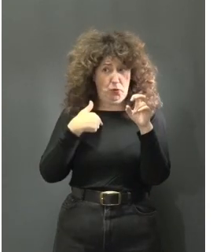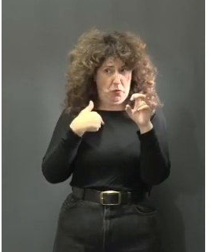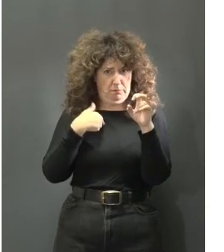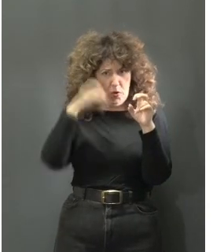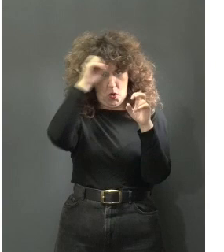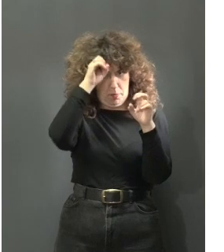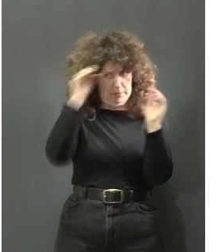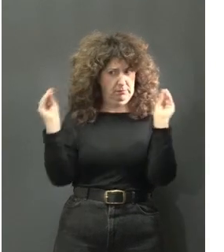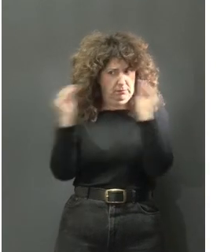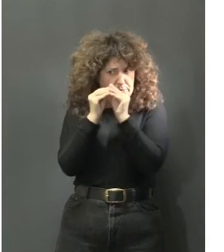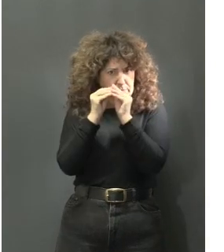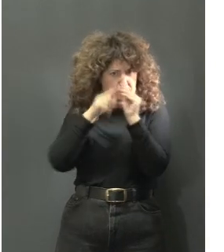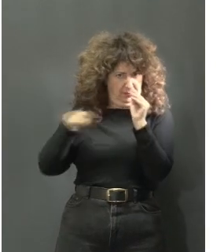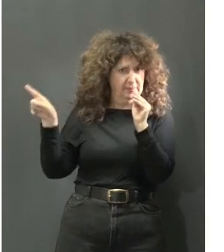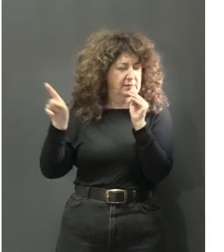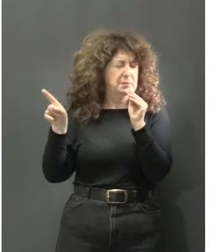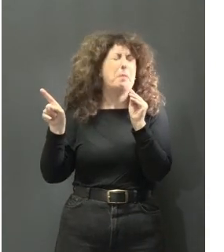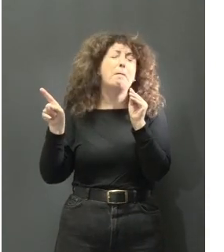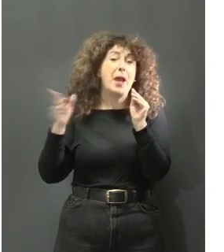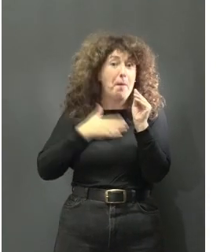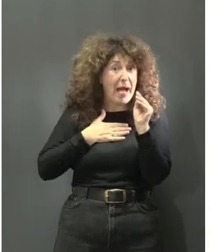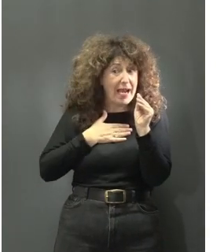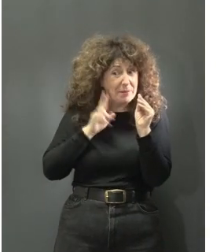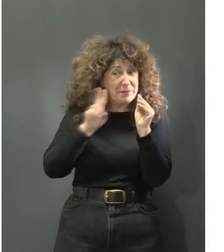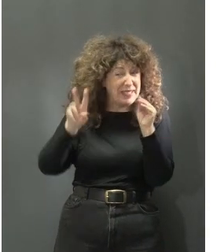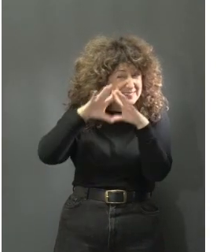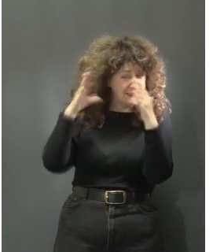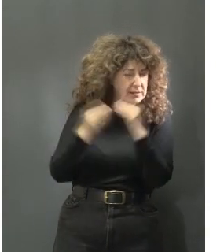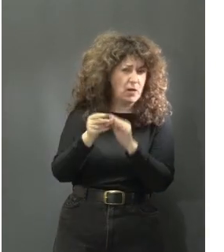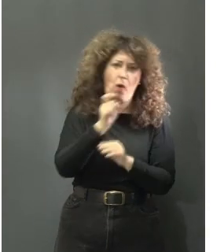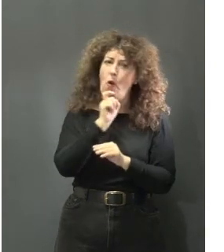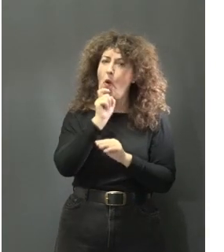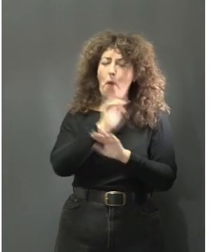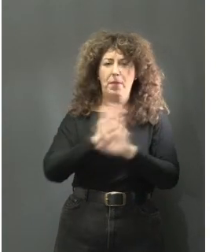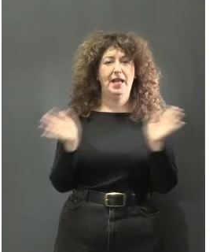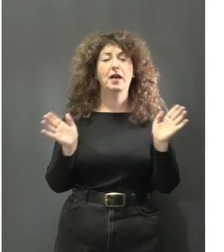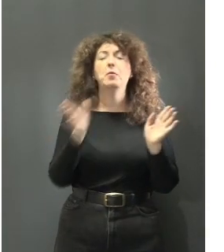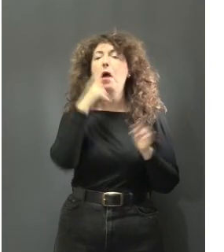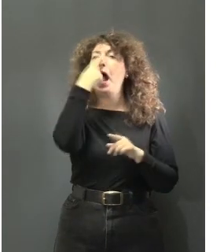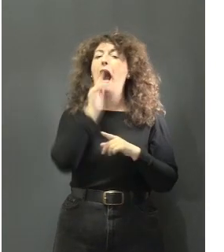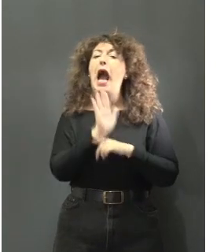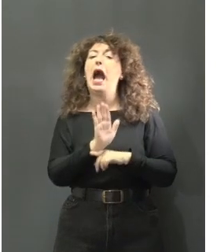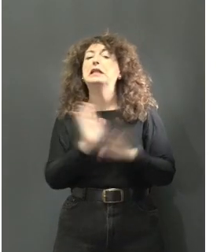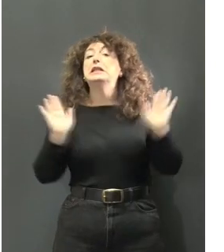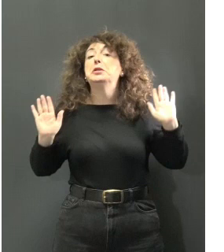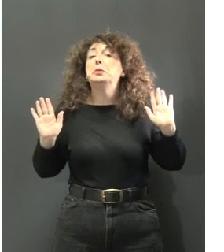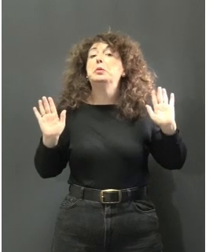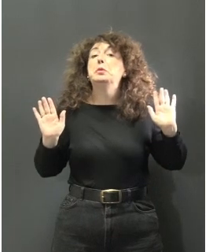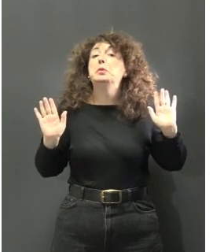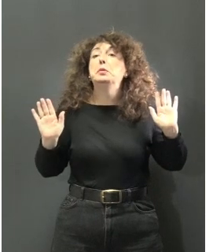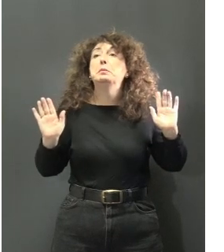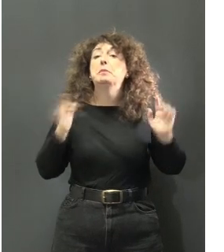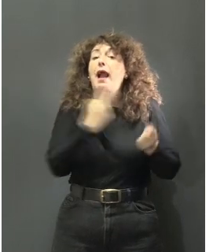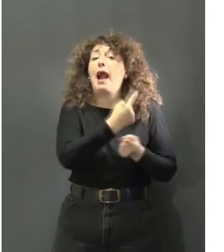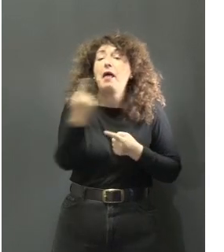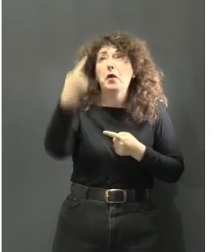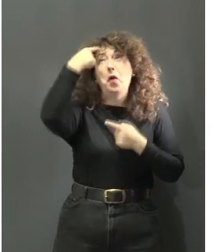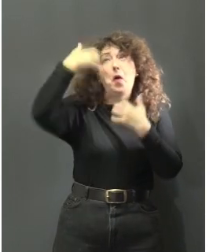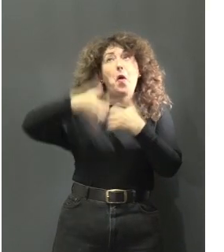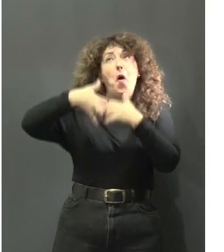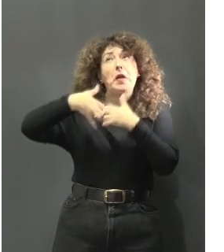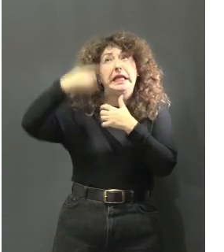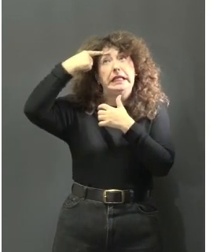acuerdo, pero me parece muy complicado. Me parece complicado porque, claro, una actitud, a fin de cuentas, es una cognición